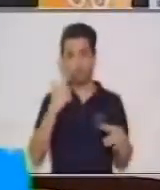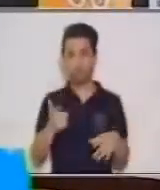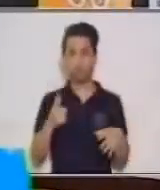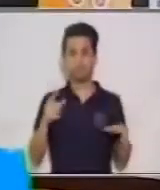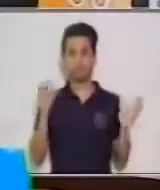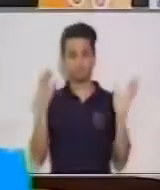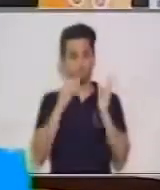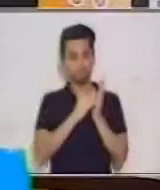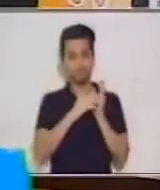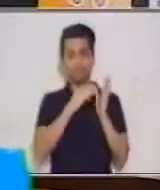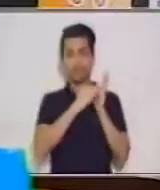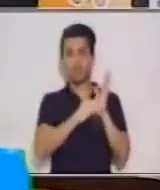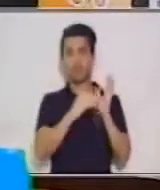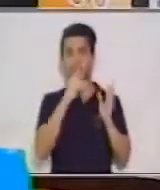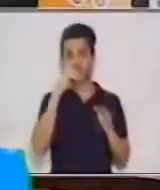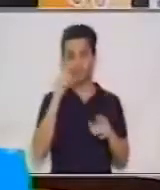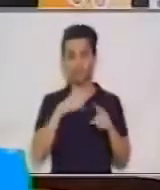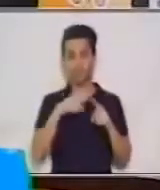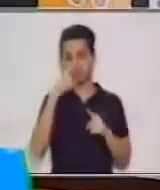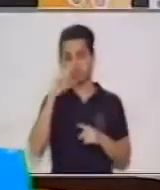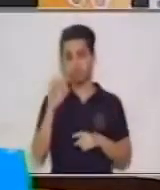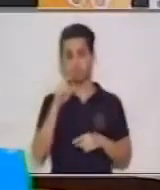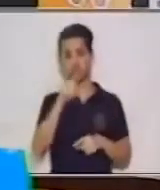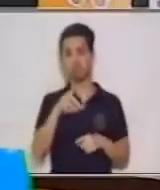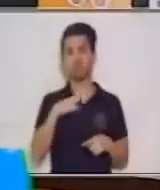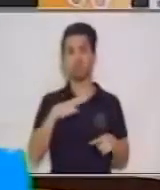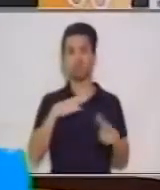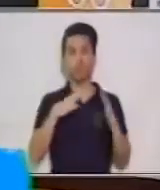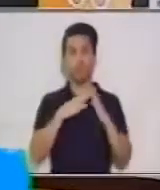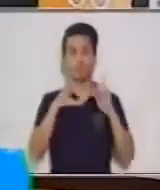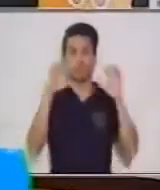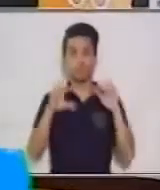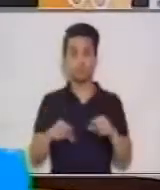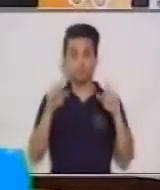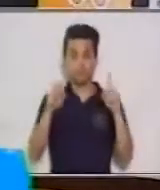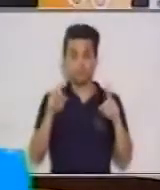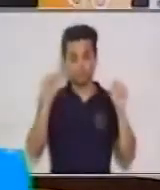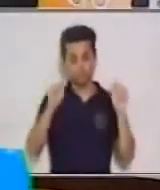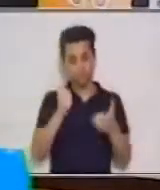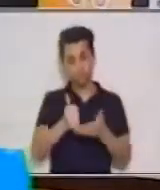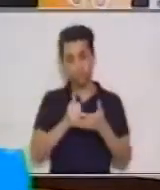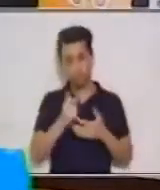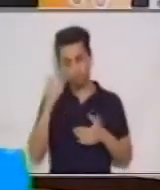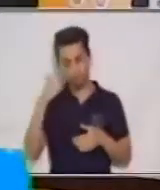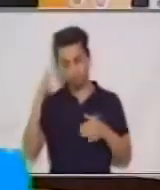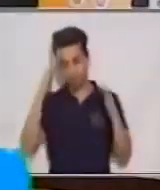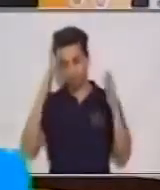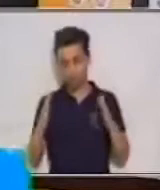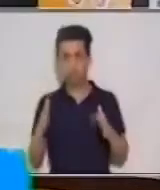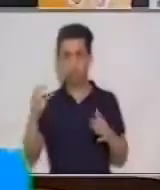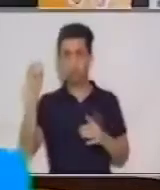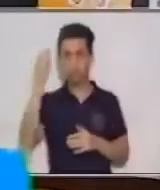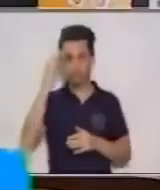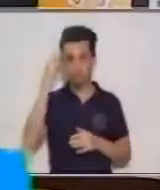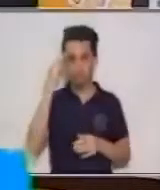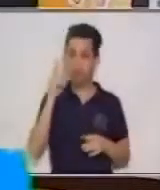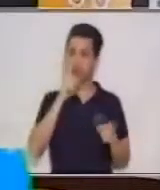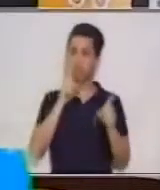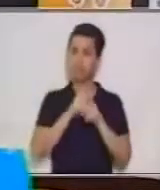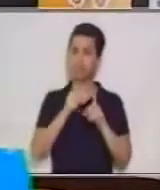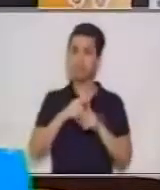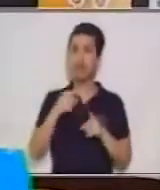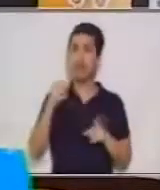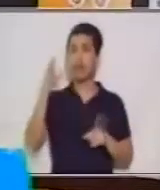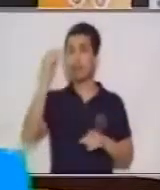con discapacidad, este tema les va a ayudar a ejercitar habilidades y destrezas como la atención, la memoria, principalmente las habilidades